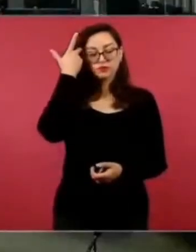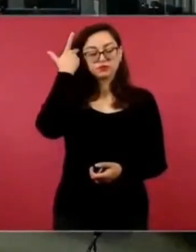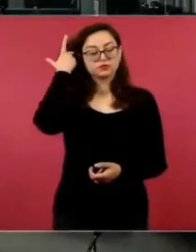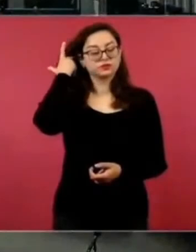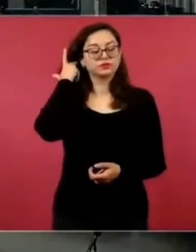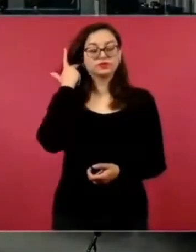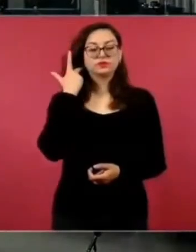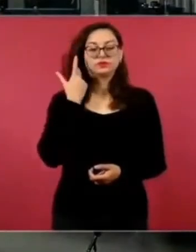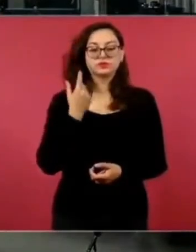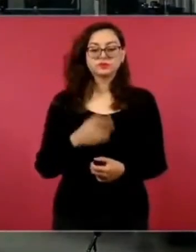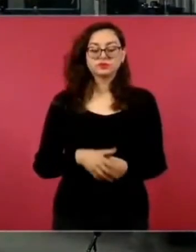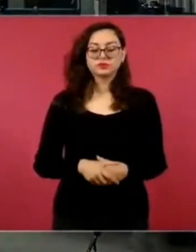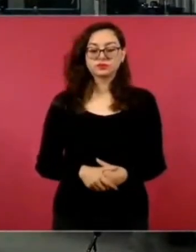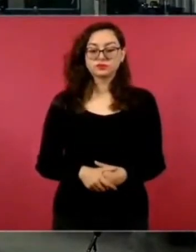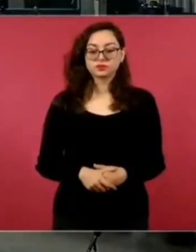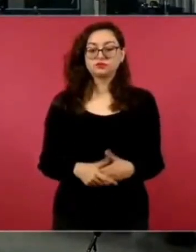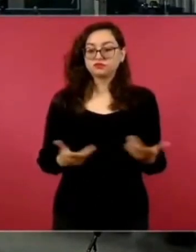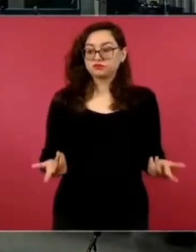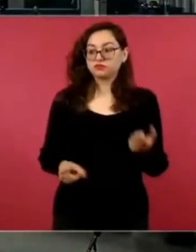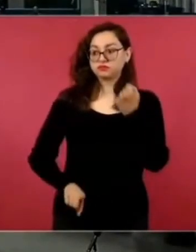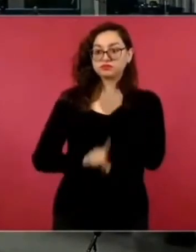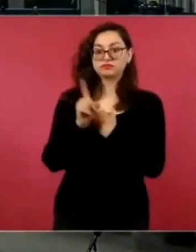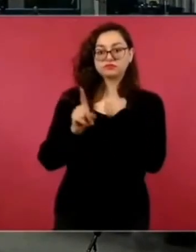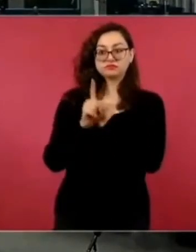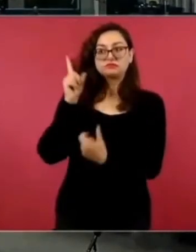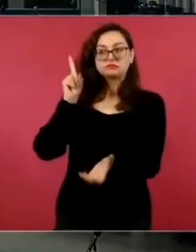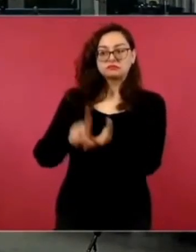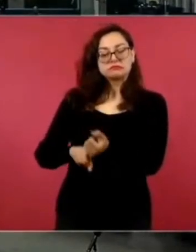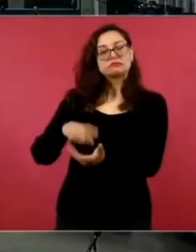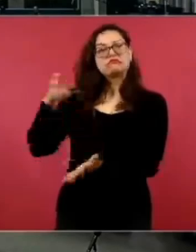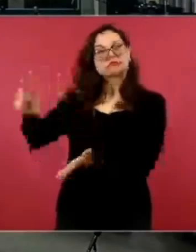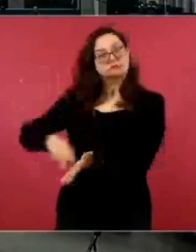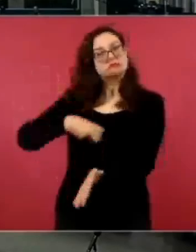Todo eso tiene que resolverse.